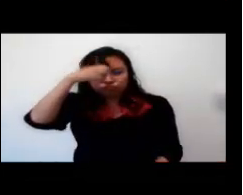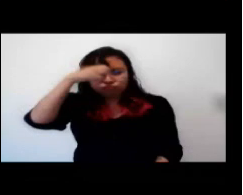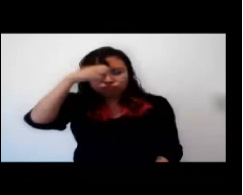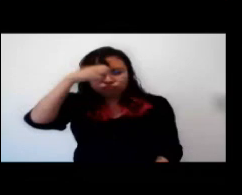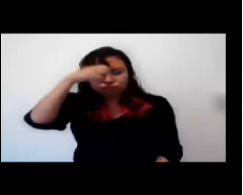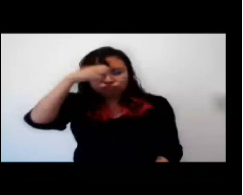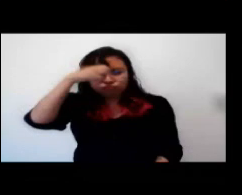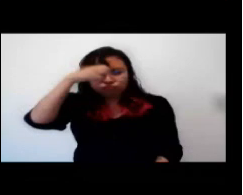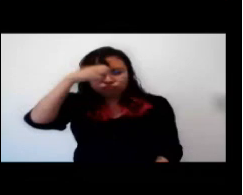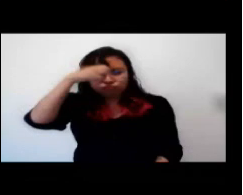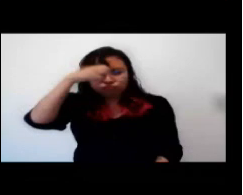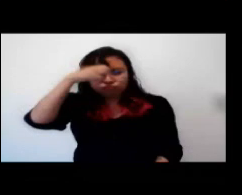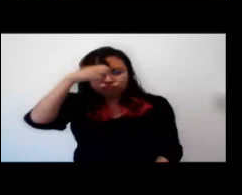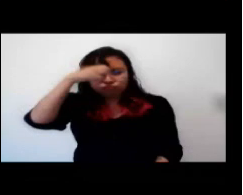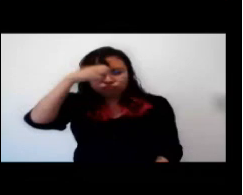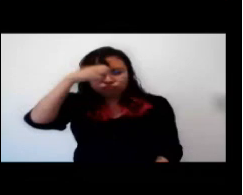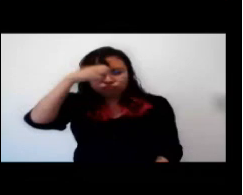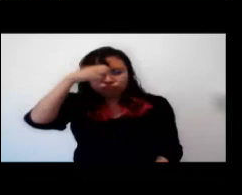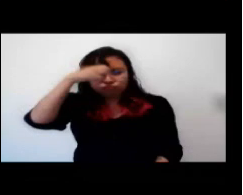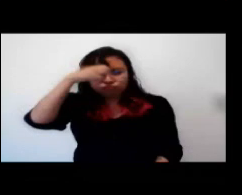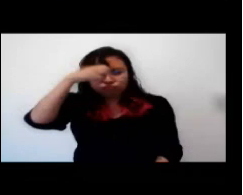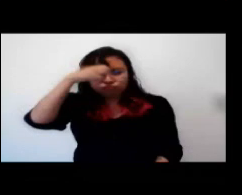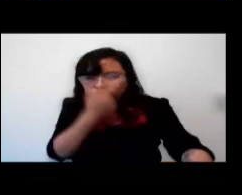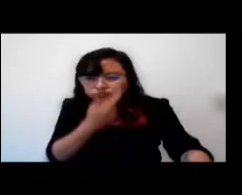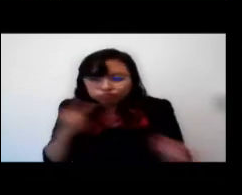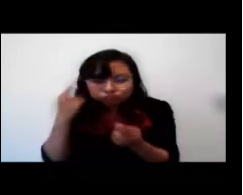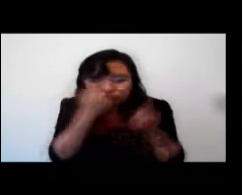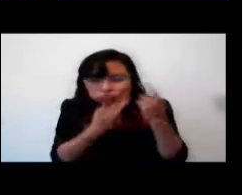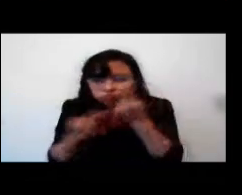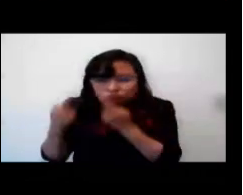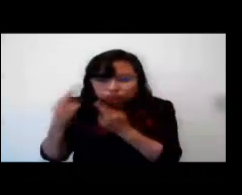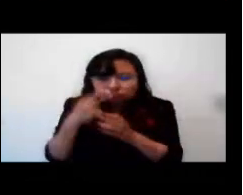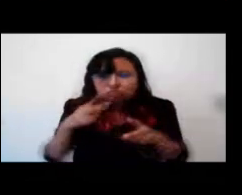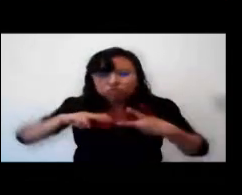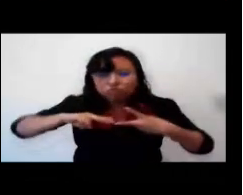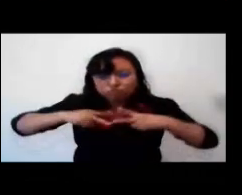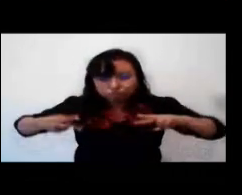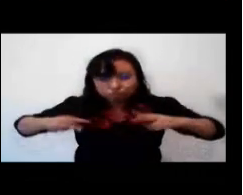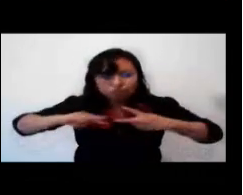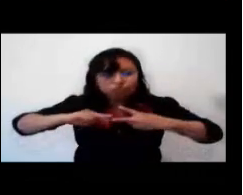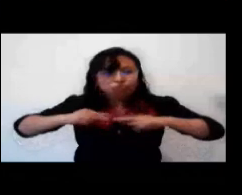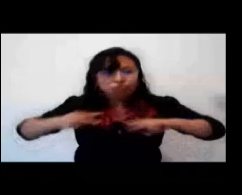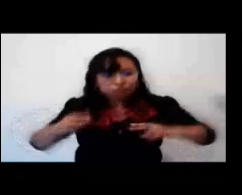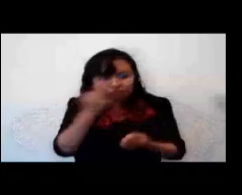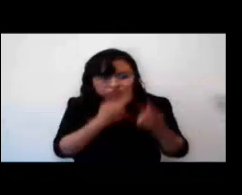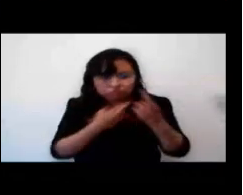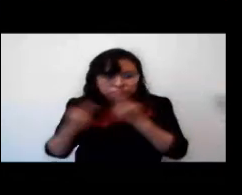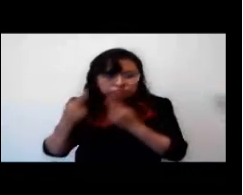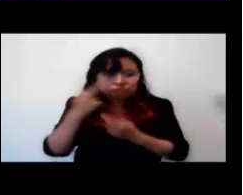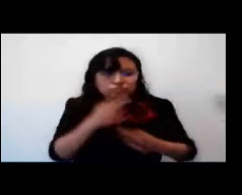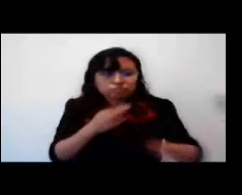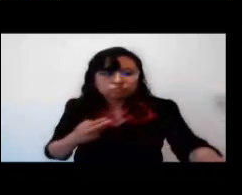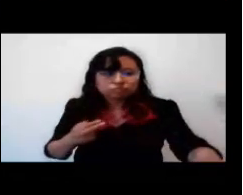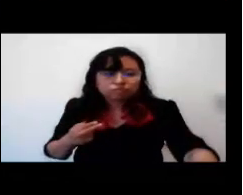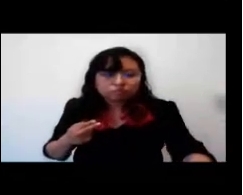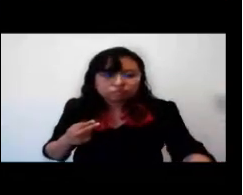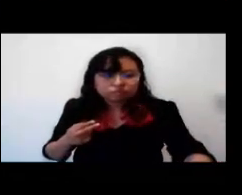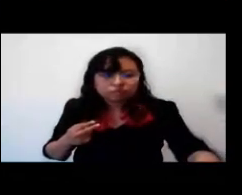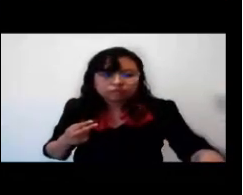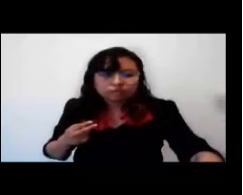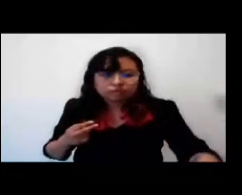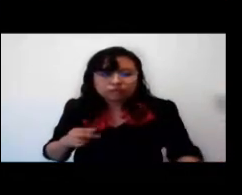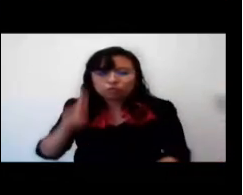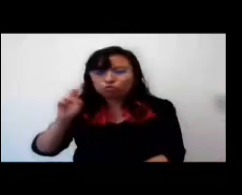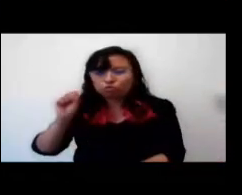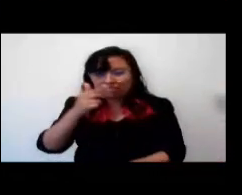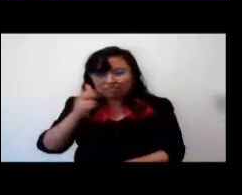ratones con que se han podido hacer ciertas modificaciones genéticas. Este tipo de mutaciones en Usher se han